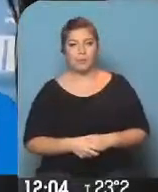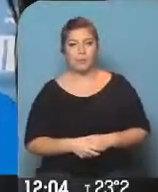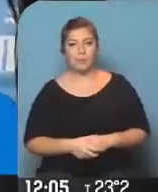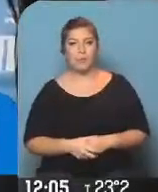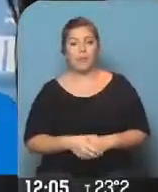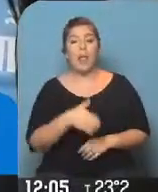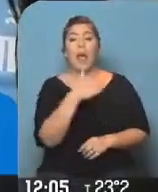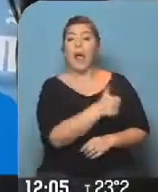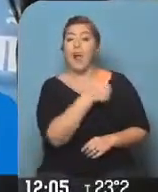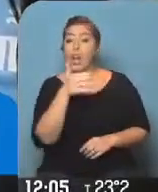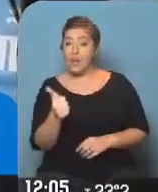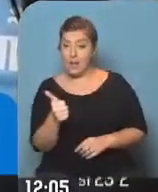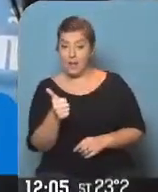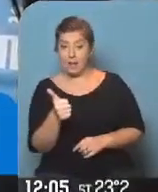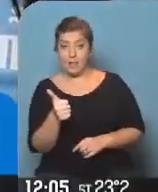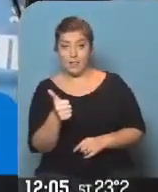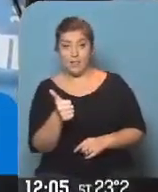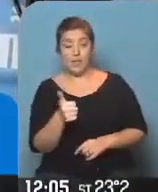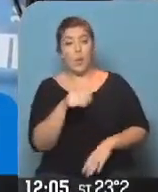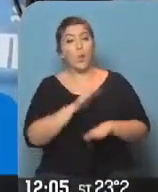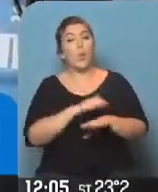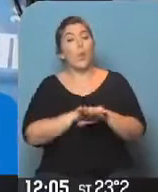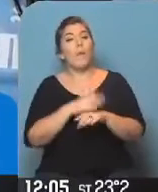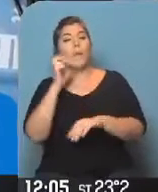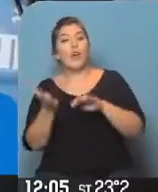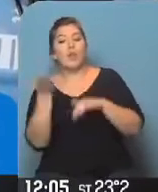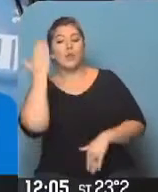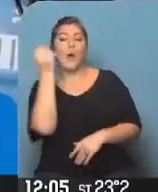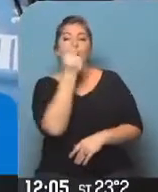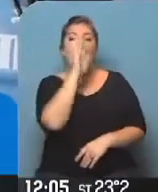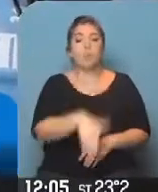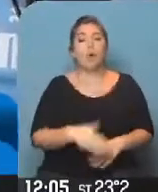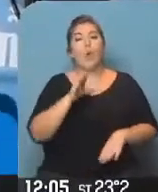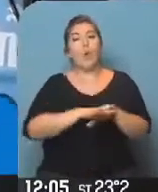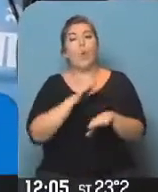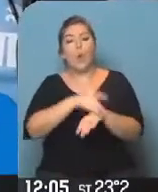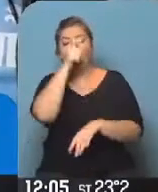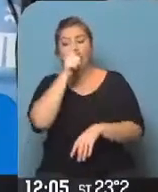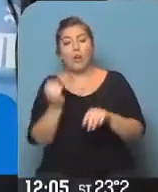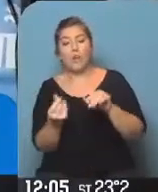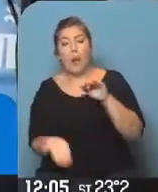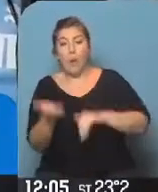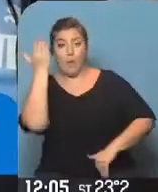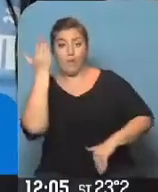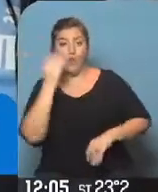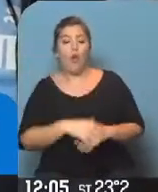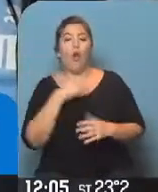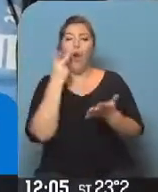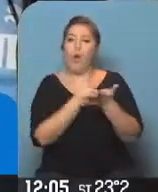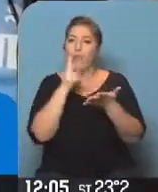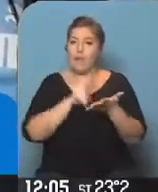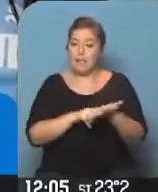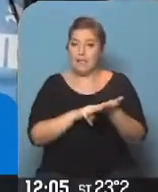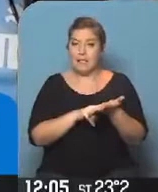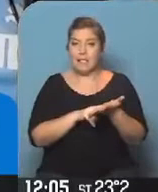Aerolíneas, producto de la devaluación, producto del aumento del petróleo, ha aumentado de vuelta su